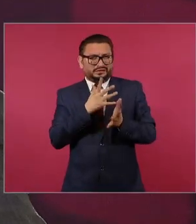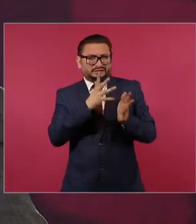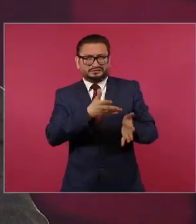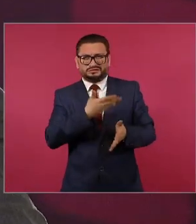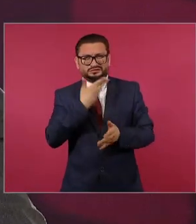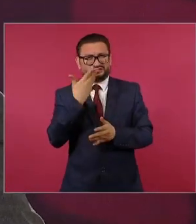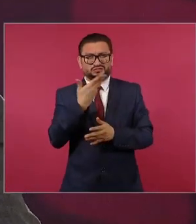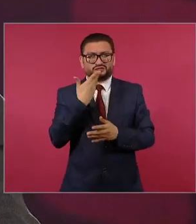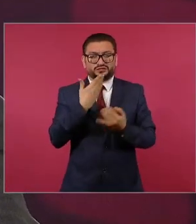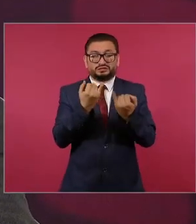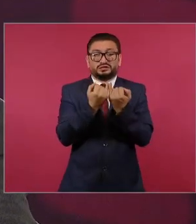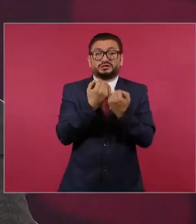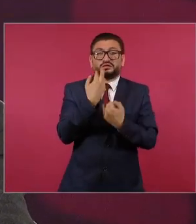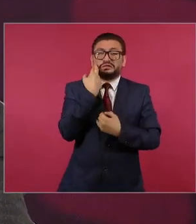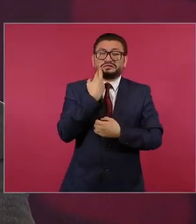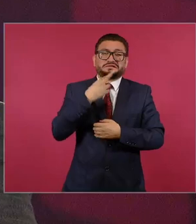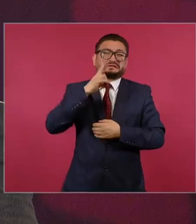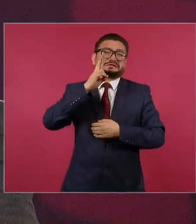mucho racismo